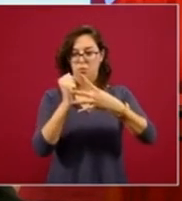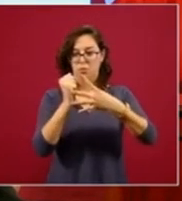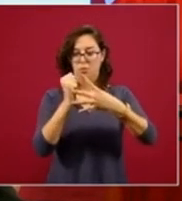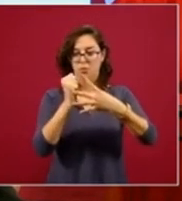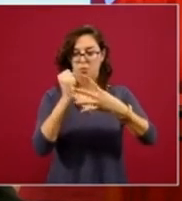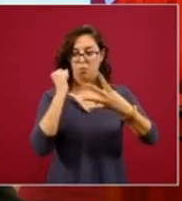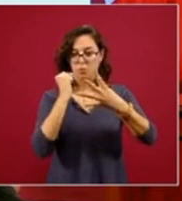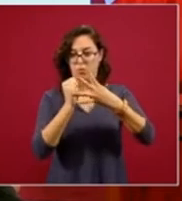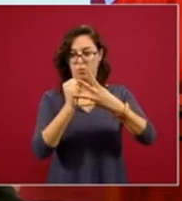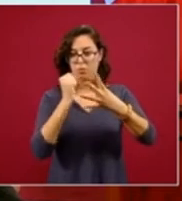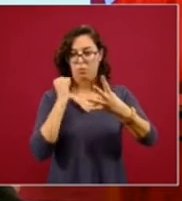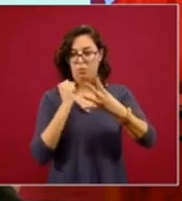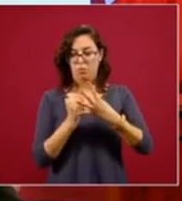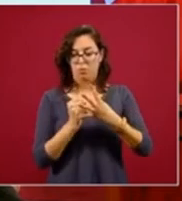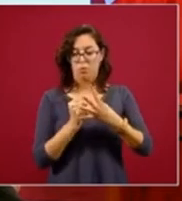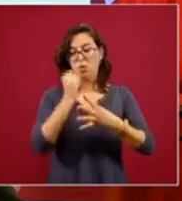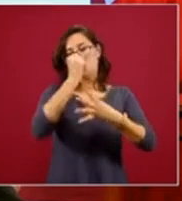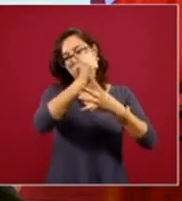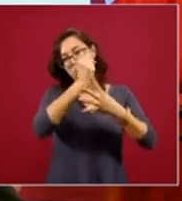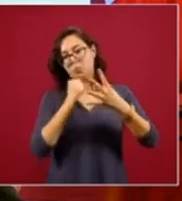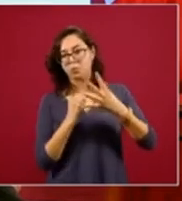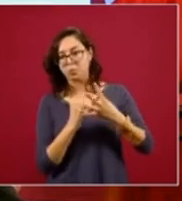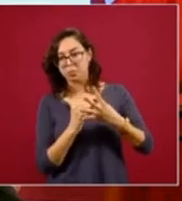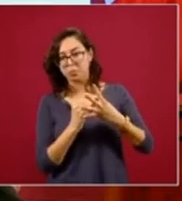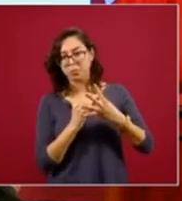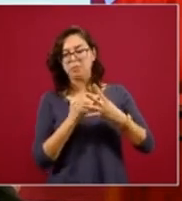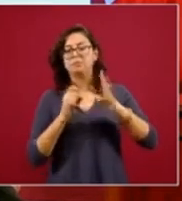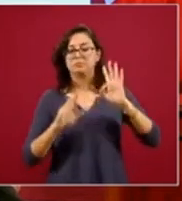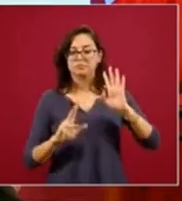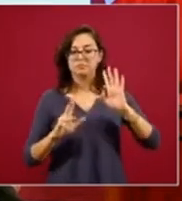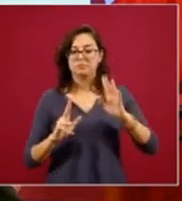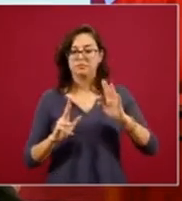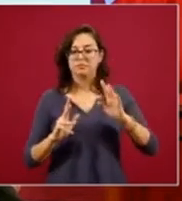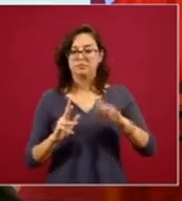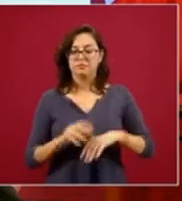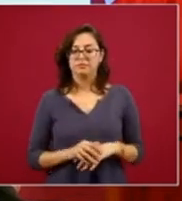acá, o podría ser un sello arriba y otro sello abajo, para que quede